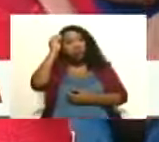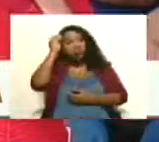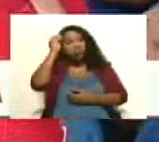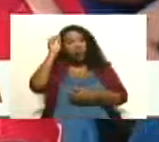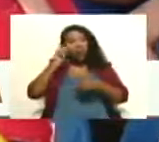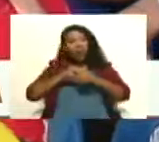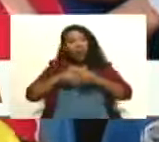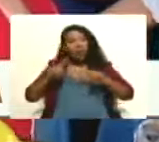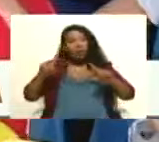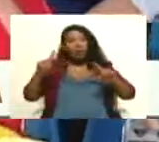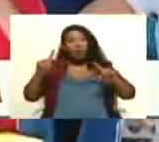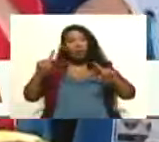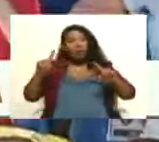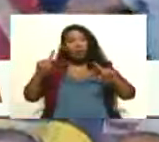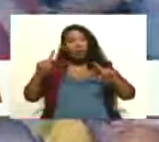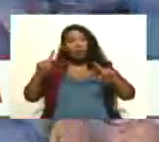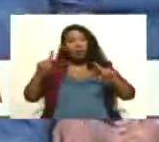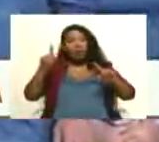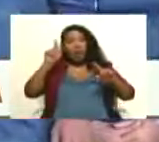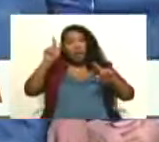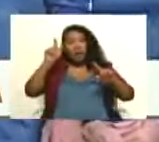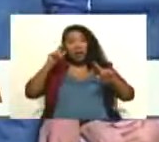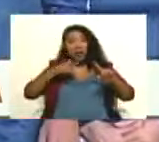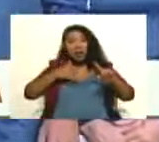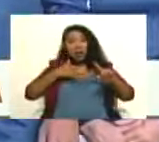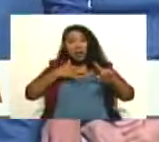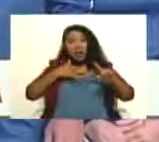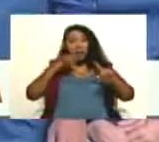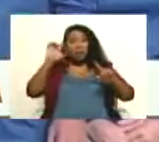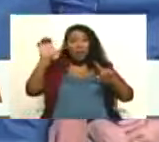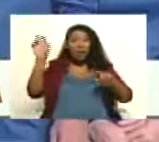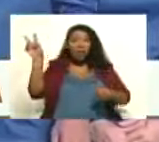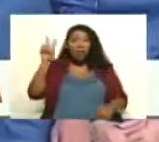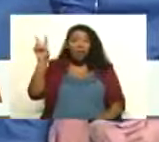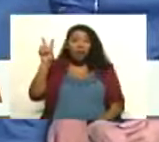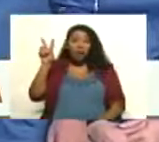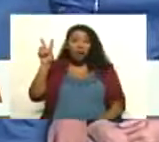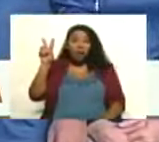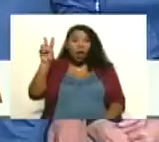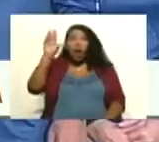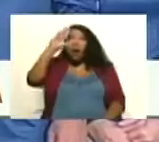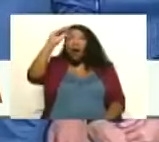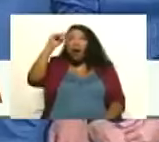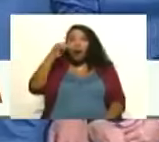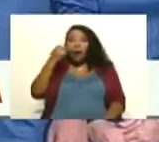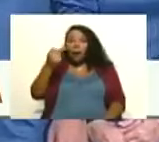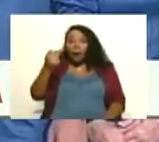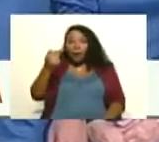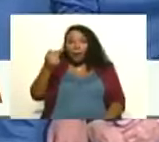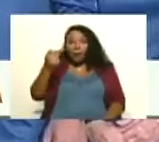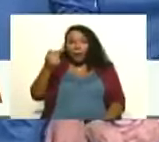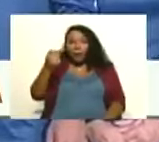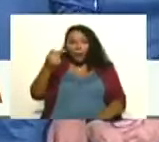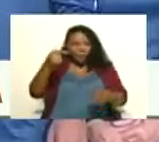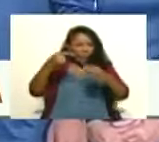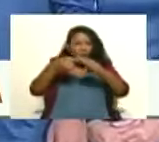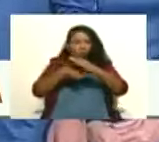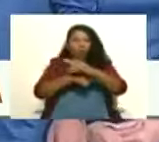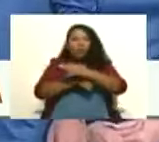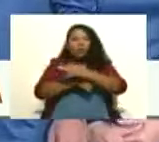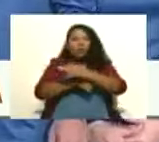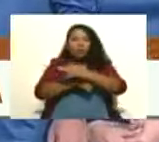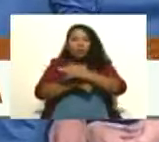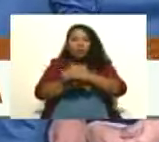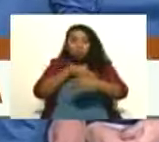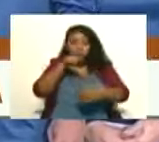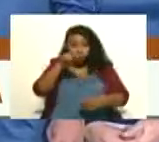contrario. Si sientes a la patria venezolana, como dijo Augusto Mijares, hasta en las vísceras, si